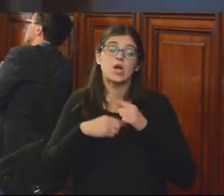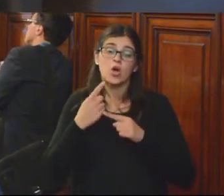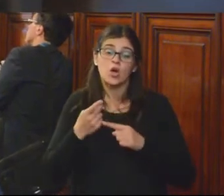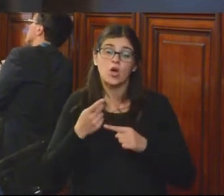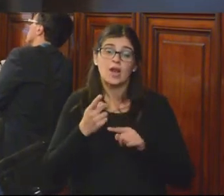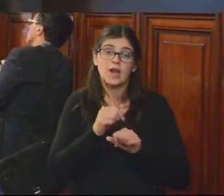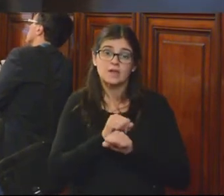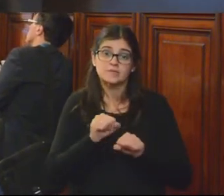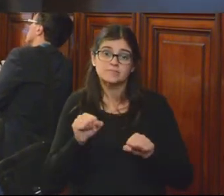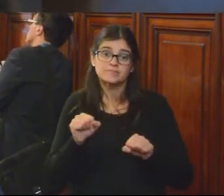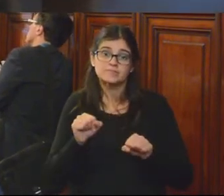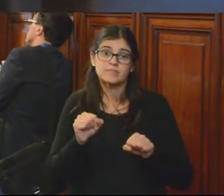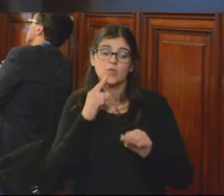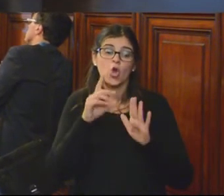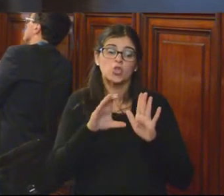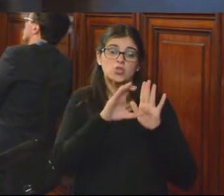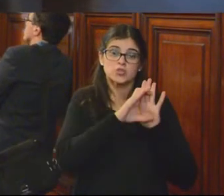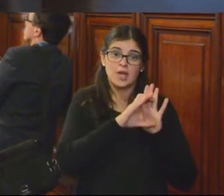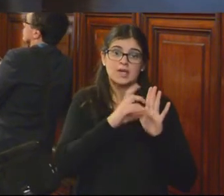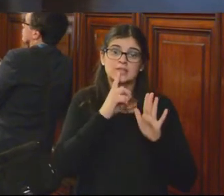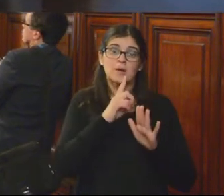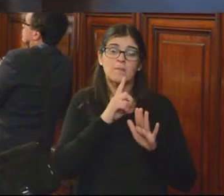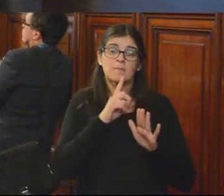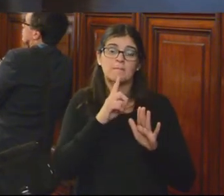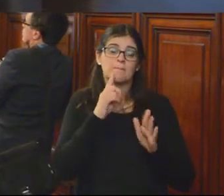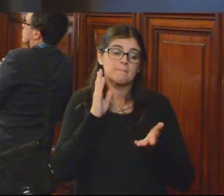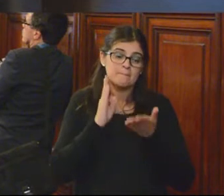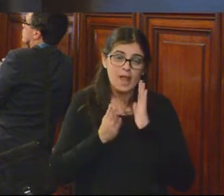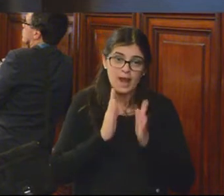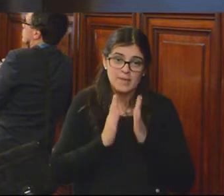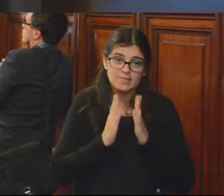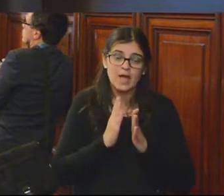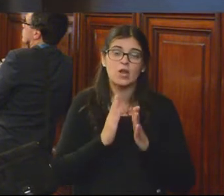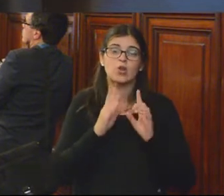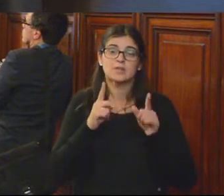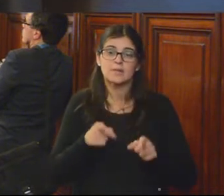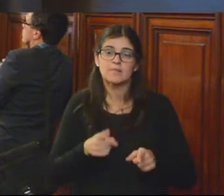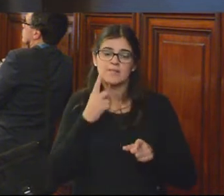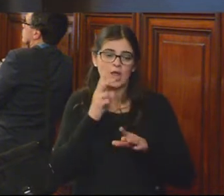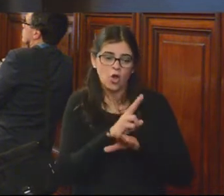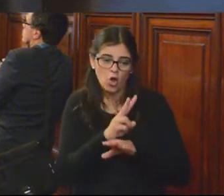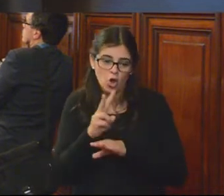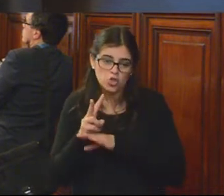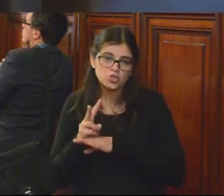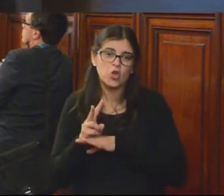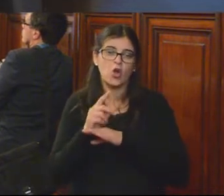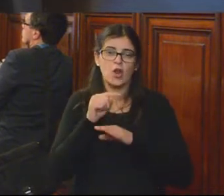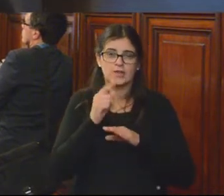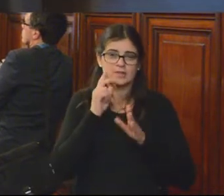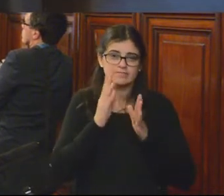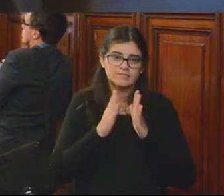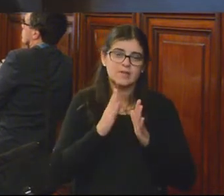facultades constitucionales del legislativo en materia de control parlamentario, en materia de control de estado de excepción, de